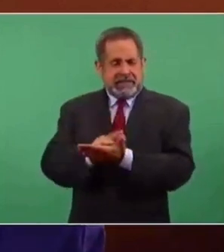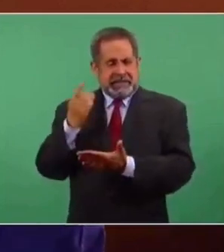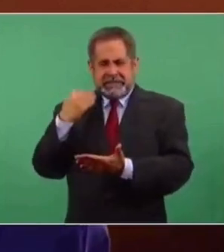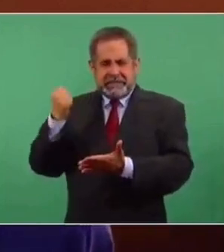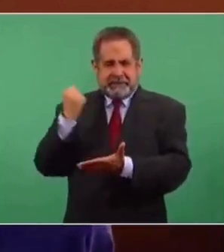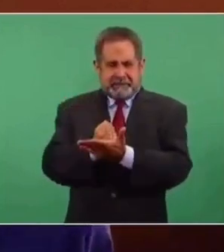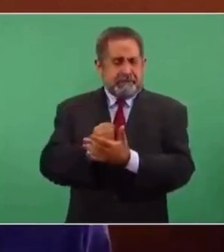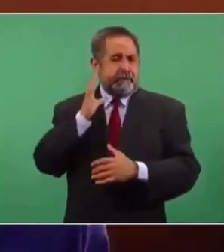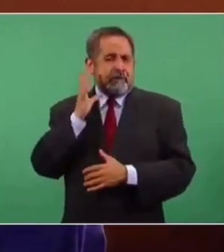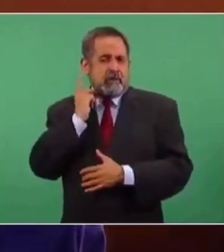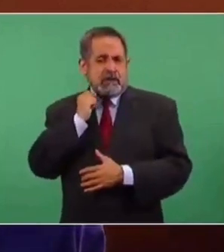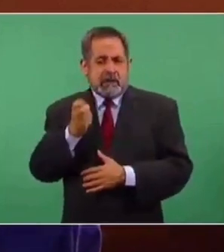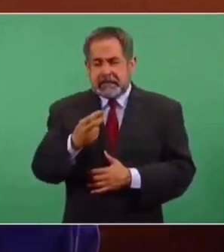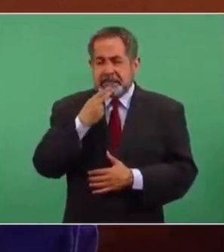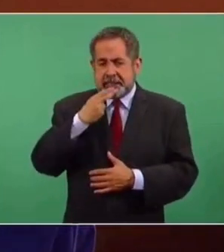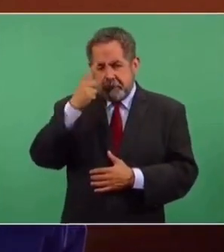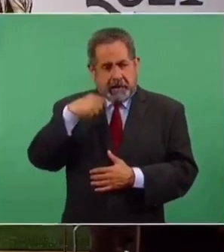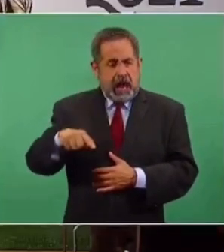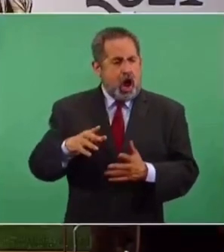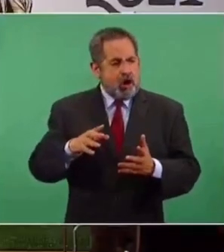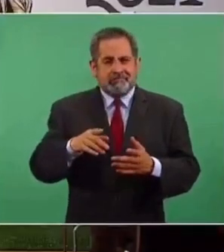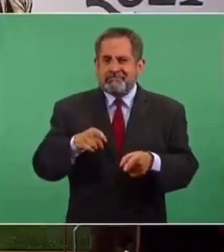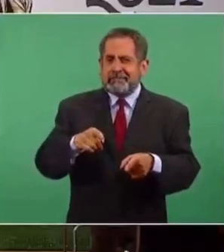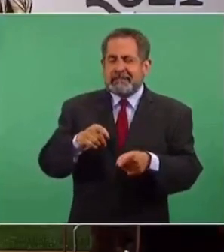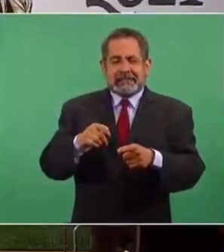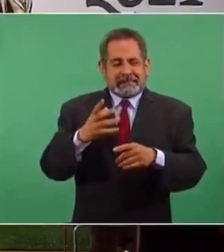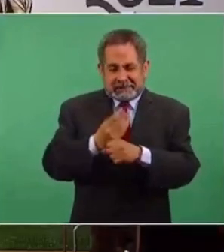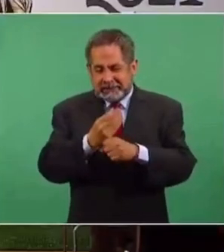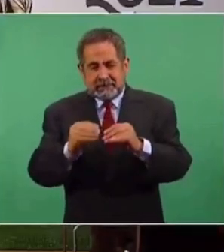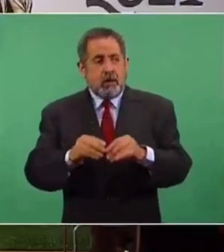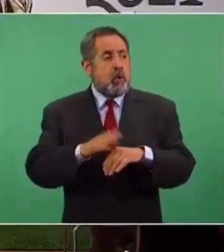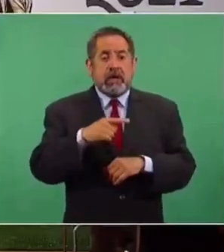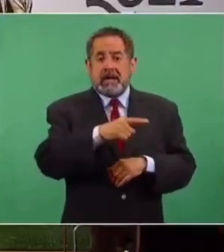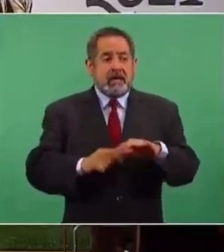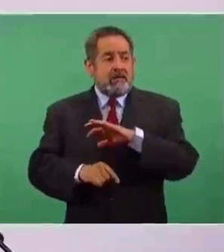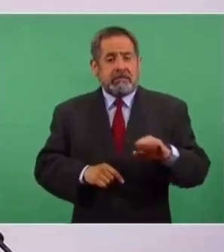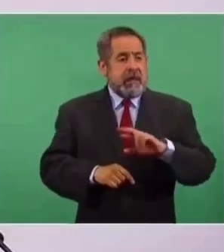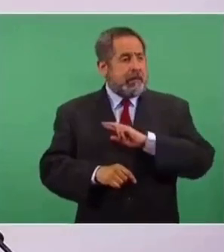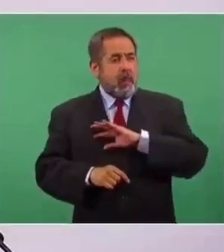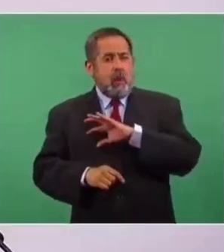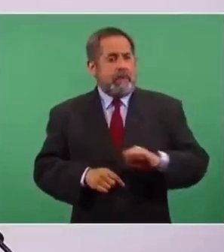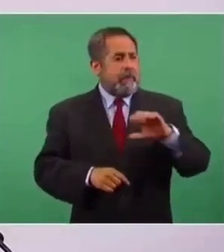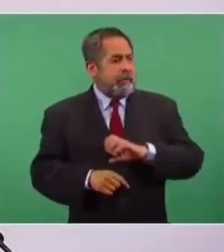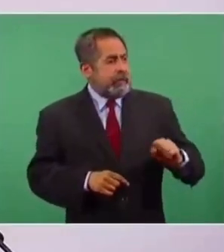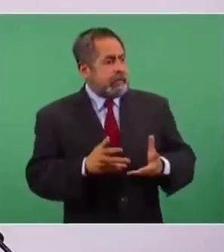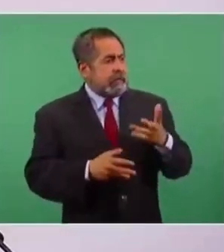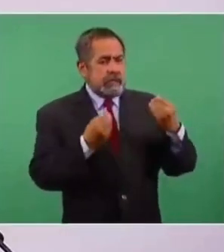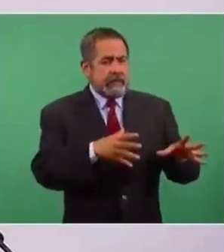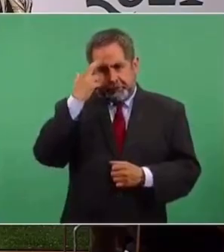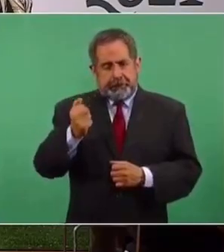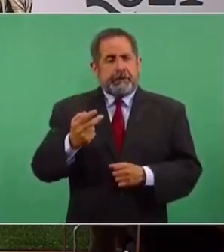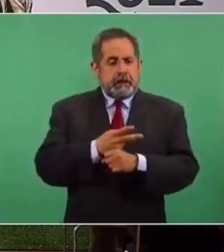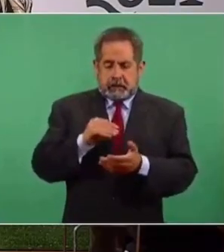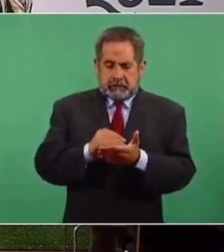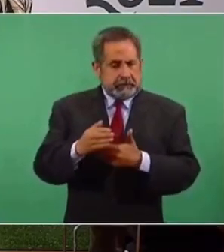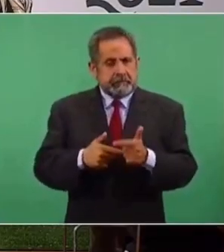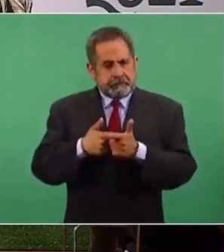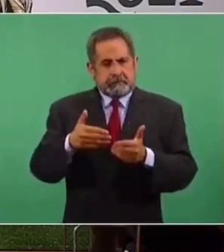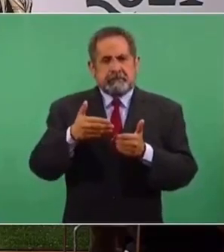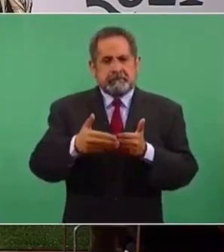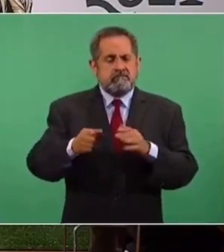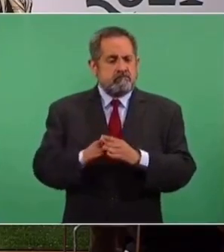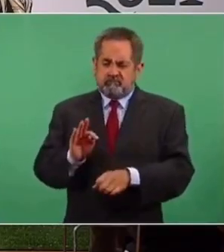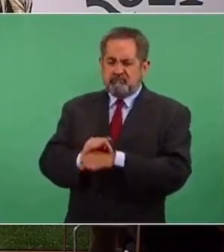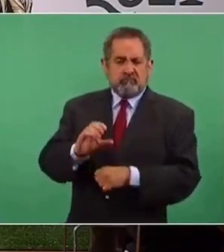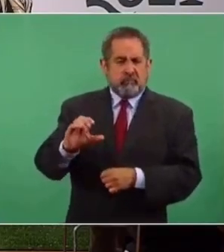el Congreso permitirá reparar el grave daño que causó la privatización al sector público y a la economía popular. Continuará fortaleciendo